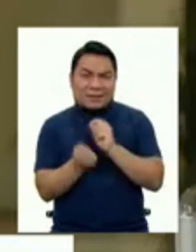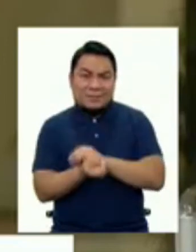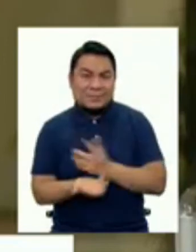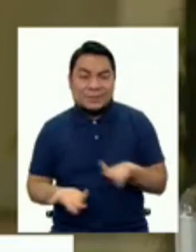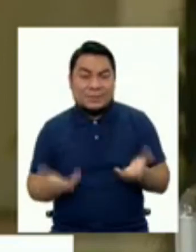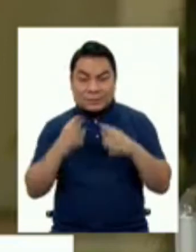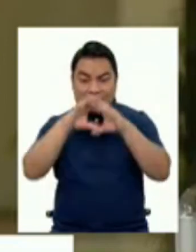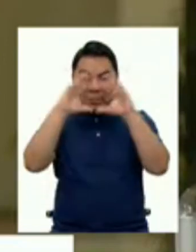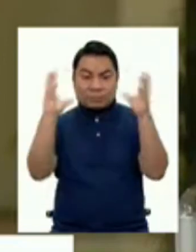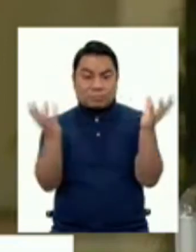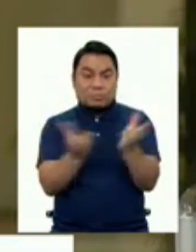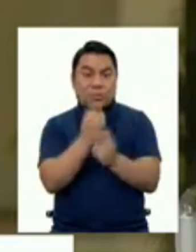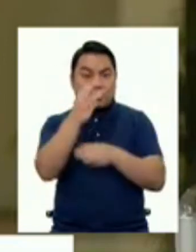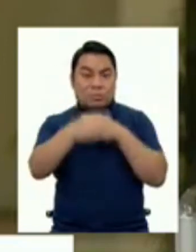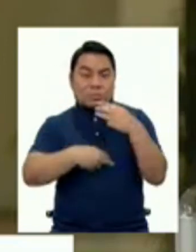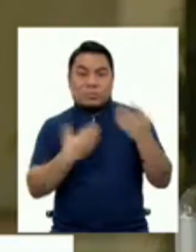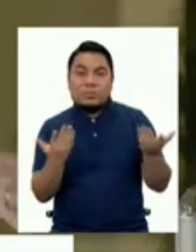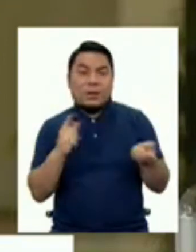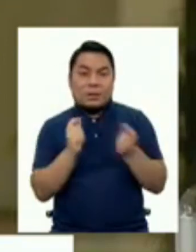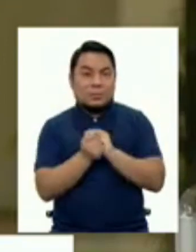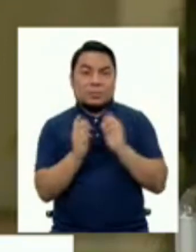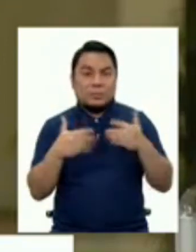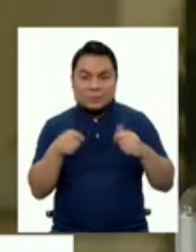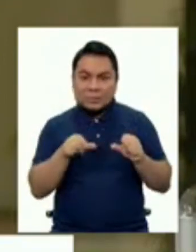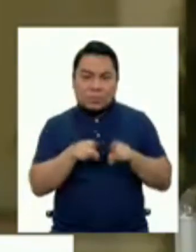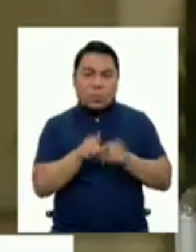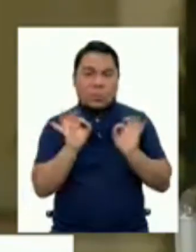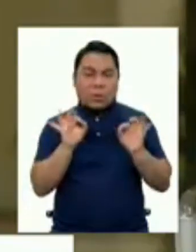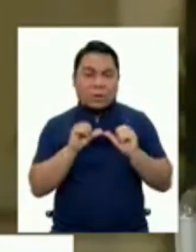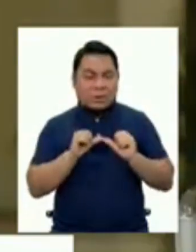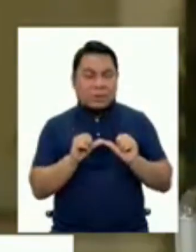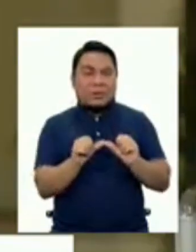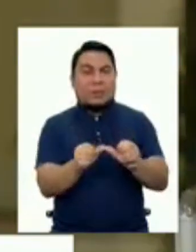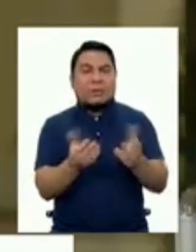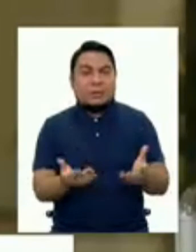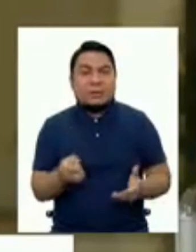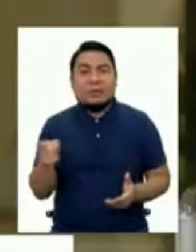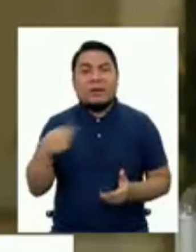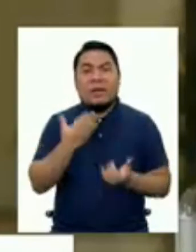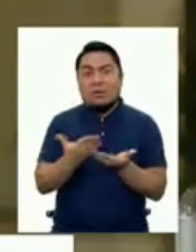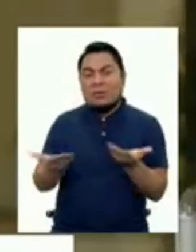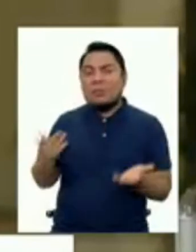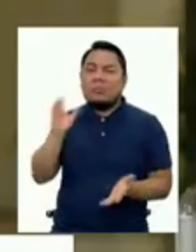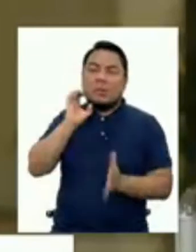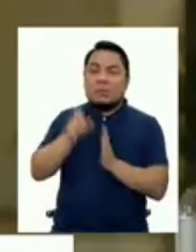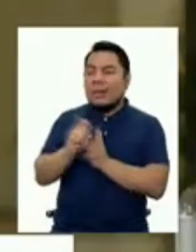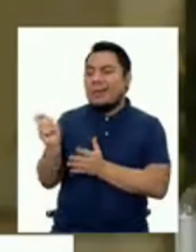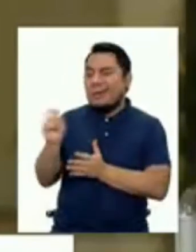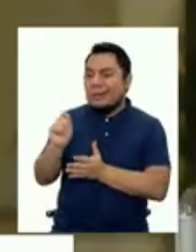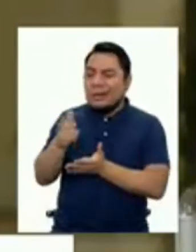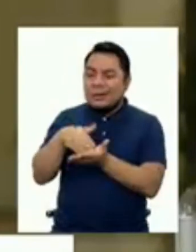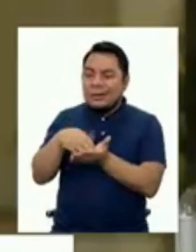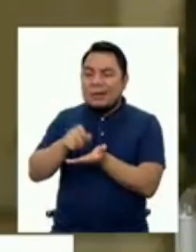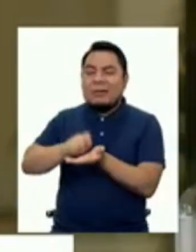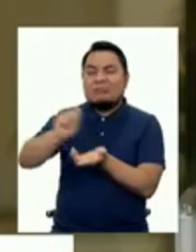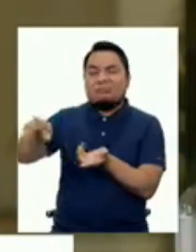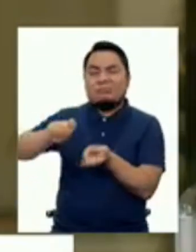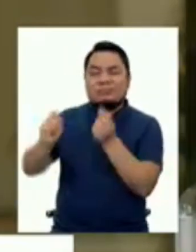la vida. Sí, seguramente tenemos lapicero, lo cambiamos por otro, pero planeta hay uno